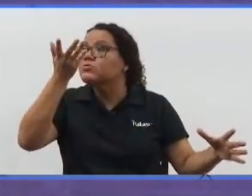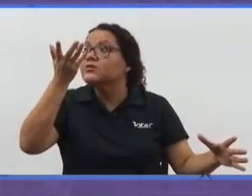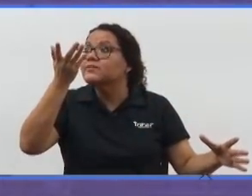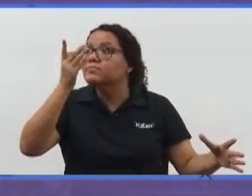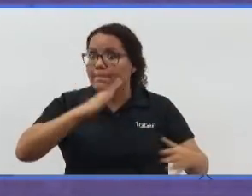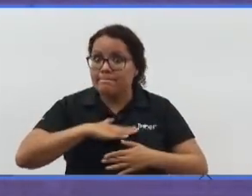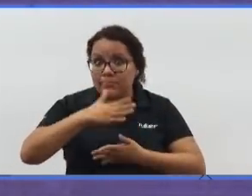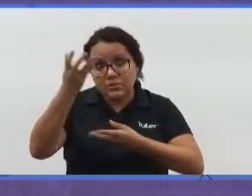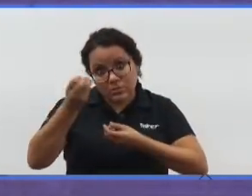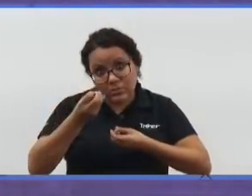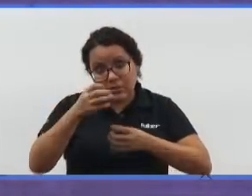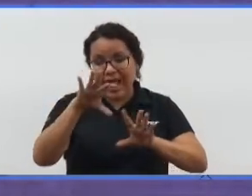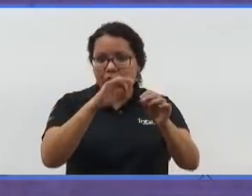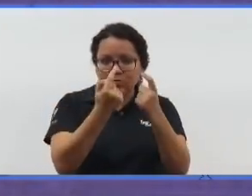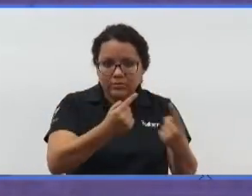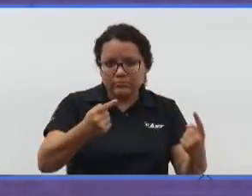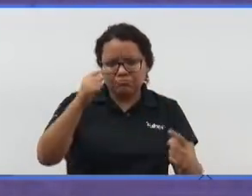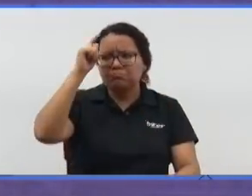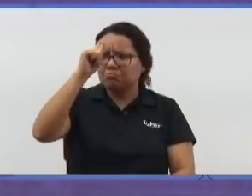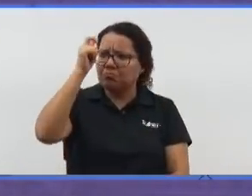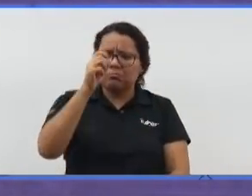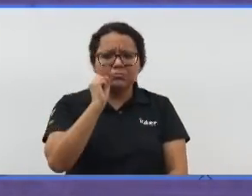algunos teólogos afirman